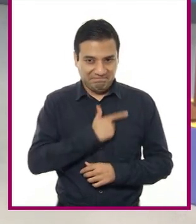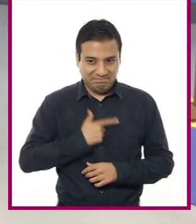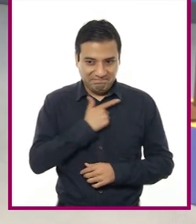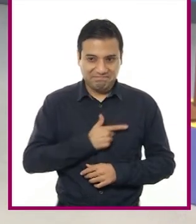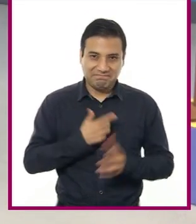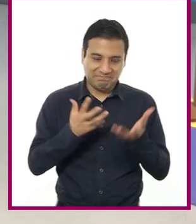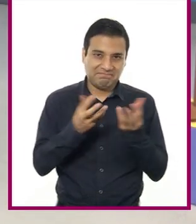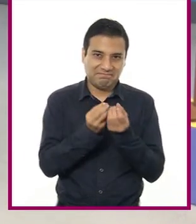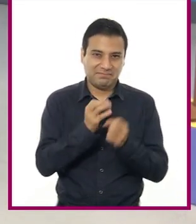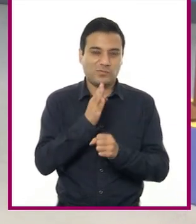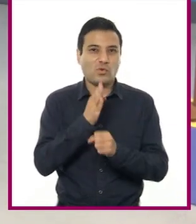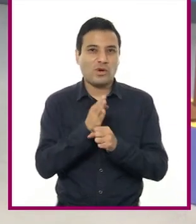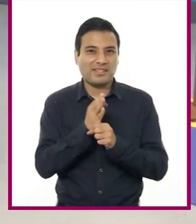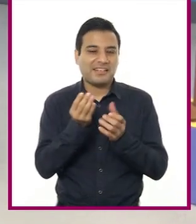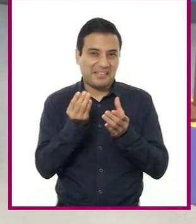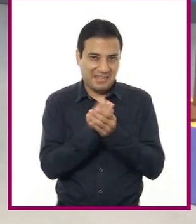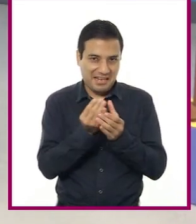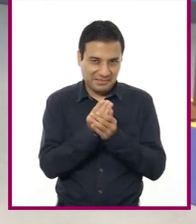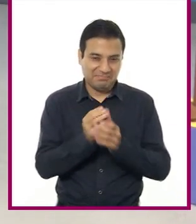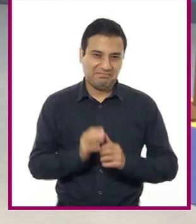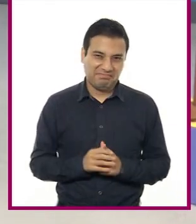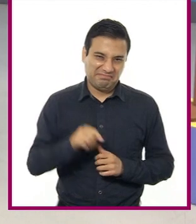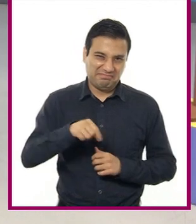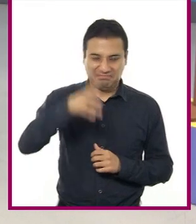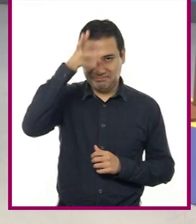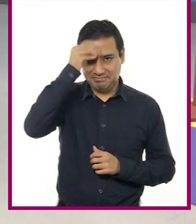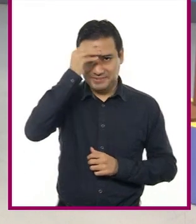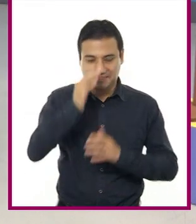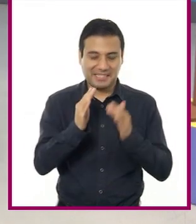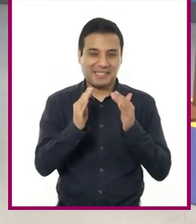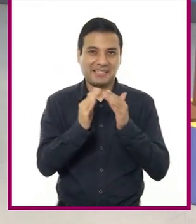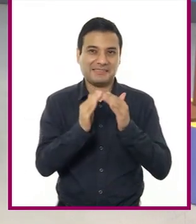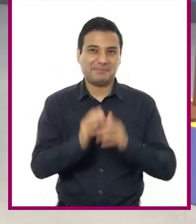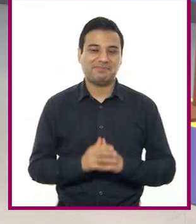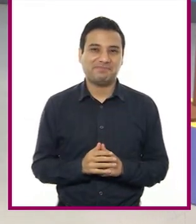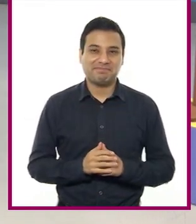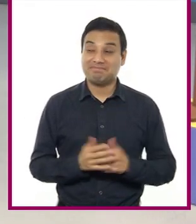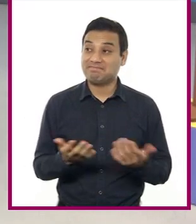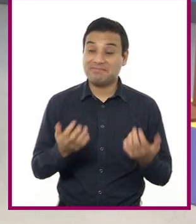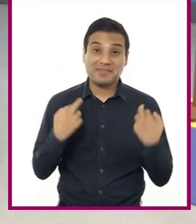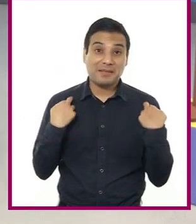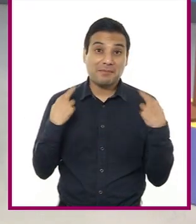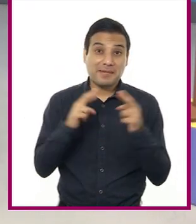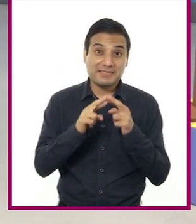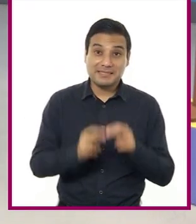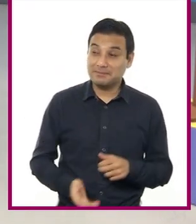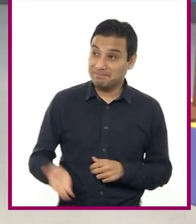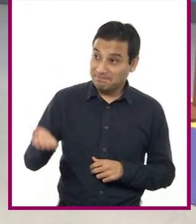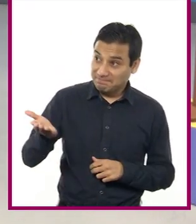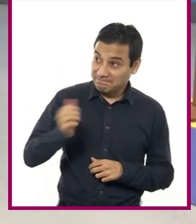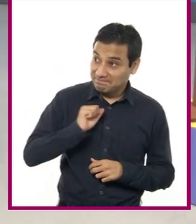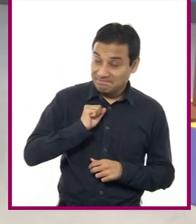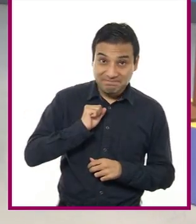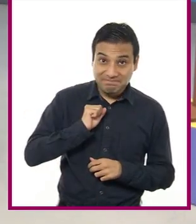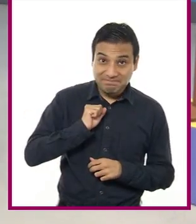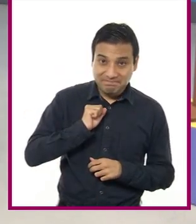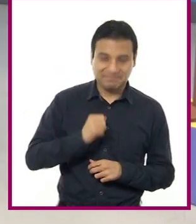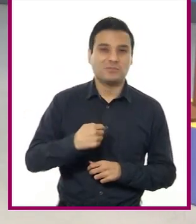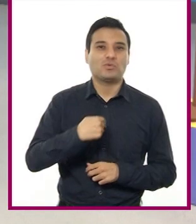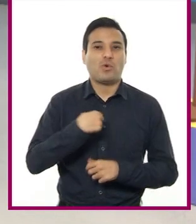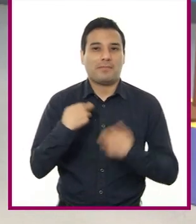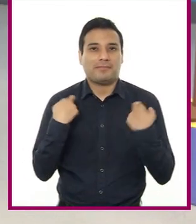y compartir una sesión más de la estrategia Aprende en Casa. Somos la maestra María Columba Santa Cruz Rodríguez y